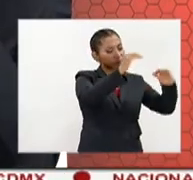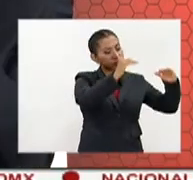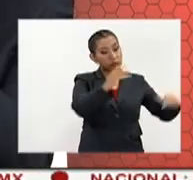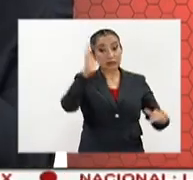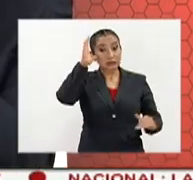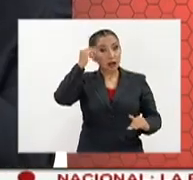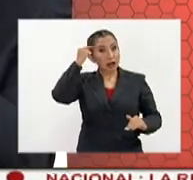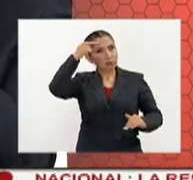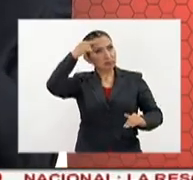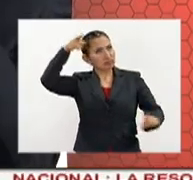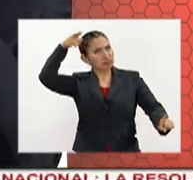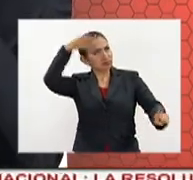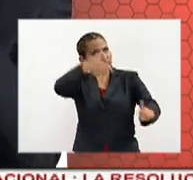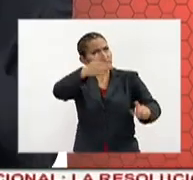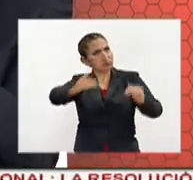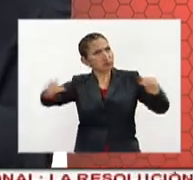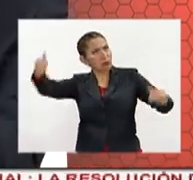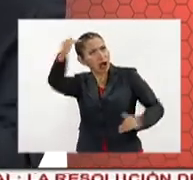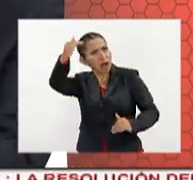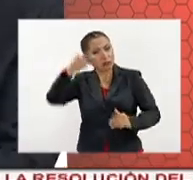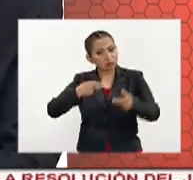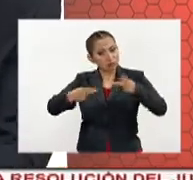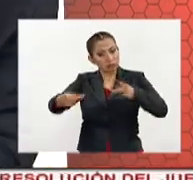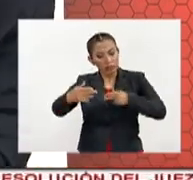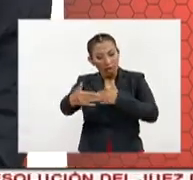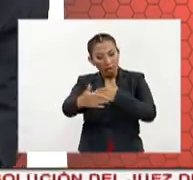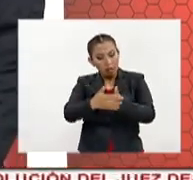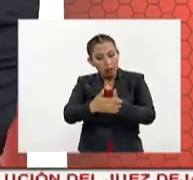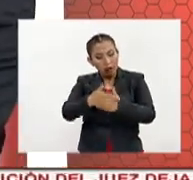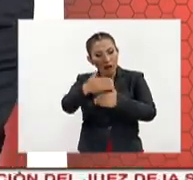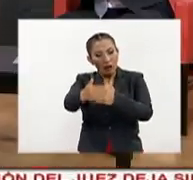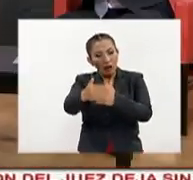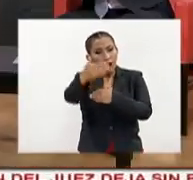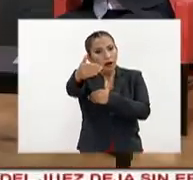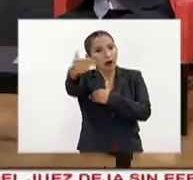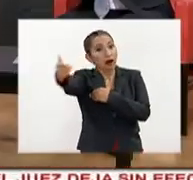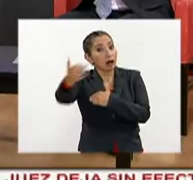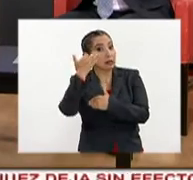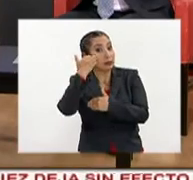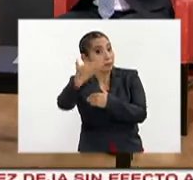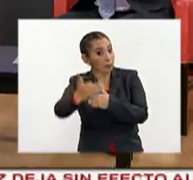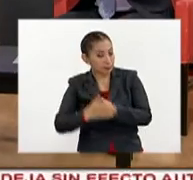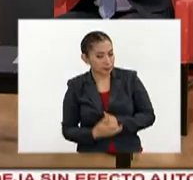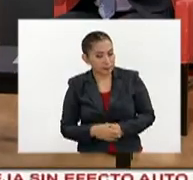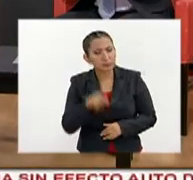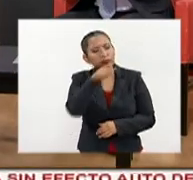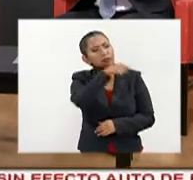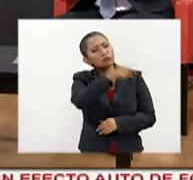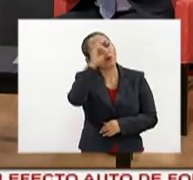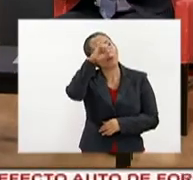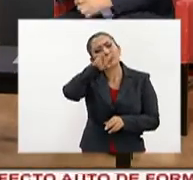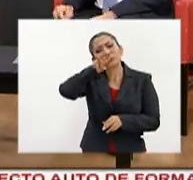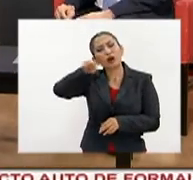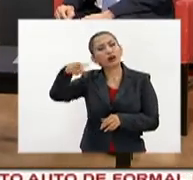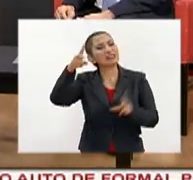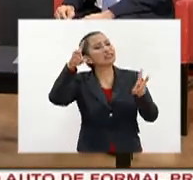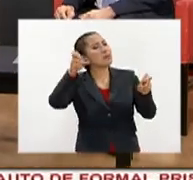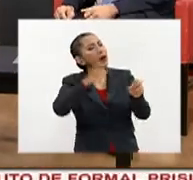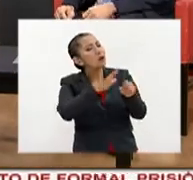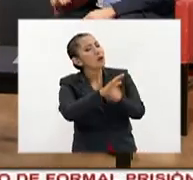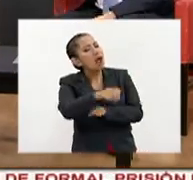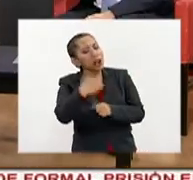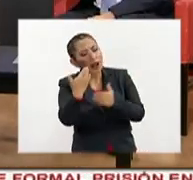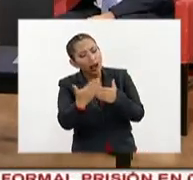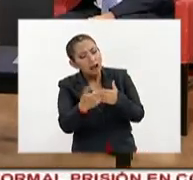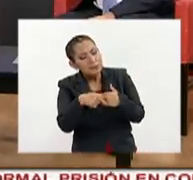chinos así piensan y así planean a corto, mediano y largo plazo. Desde tu perspectiva, ¿cuáles son los temas que van